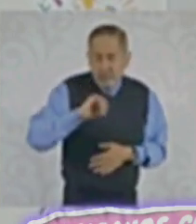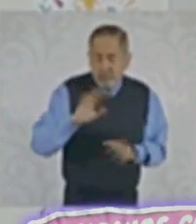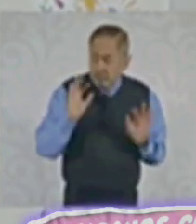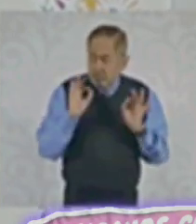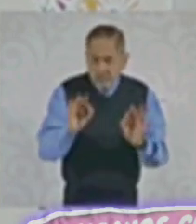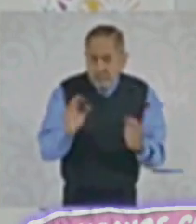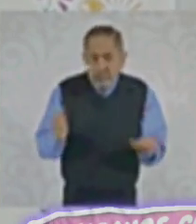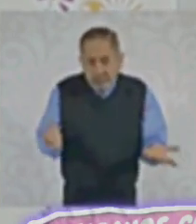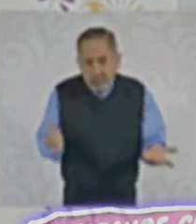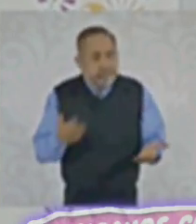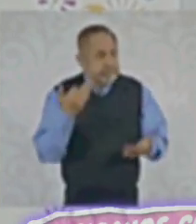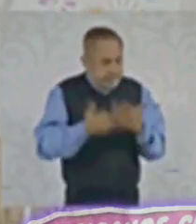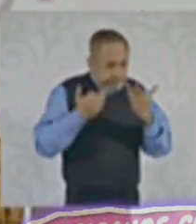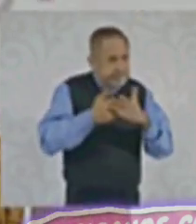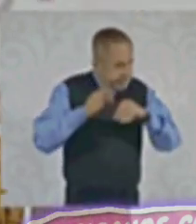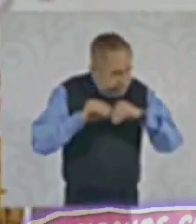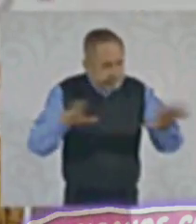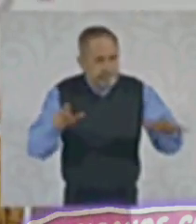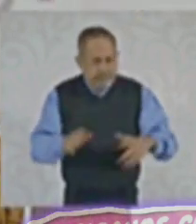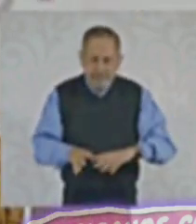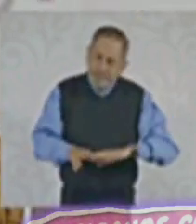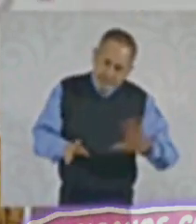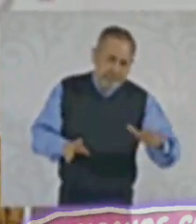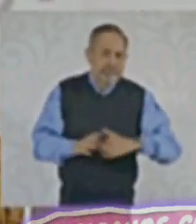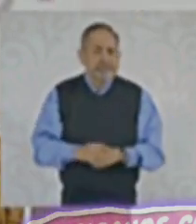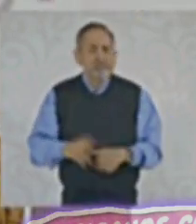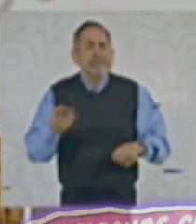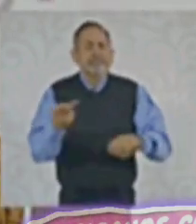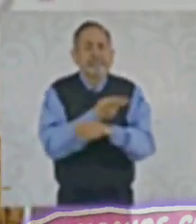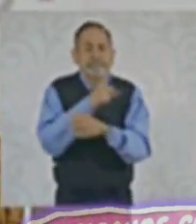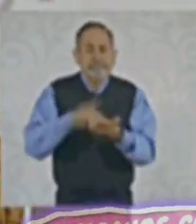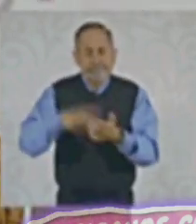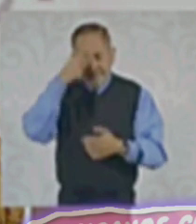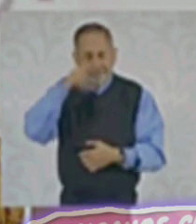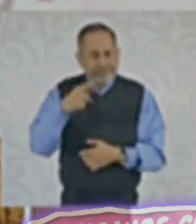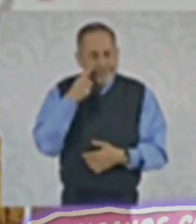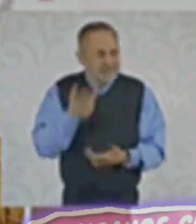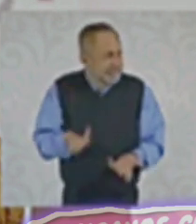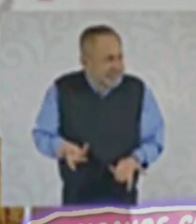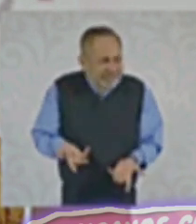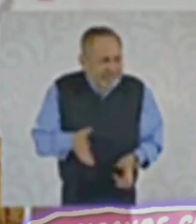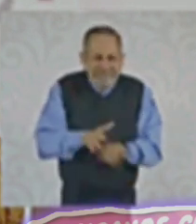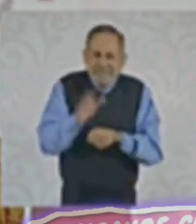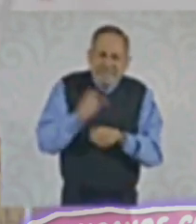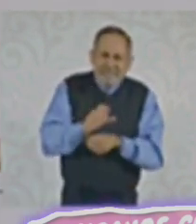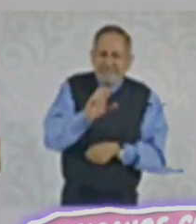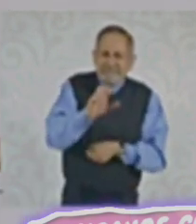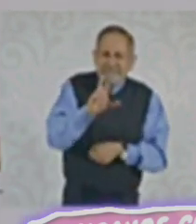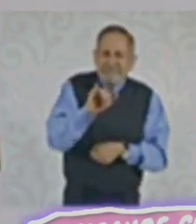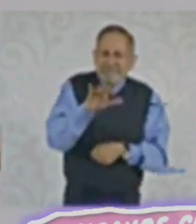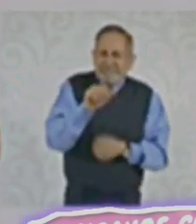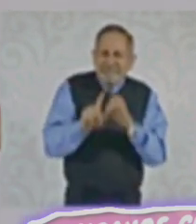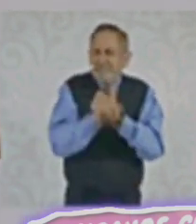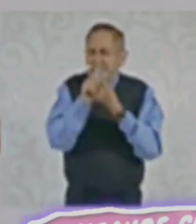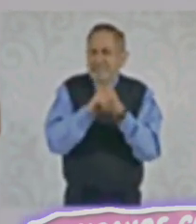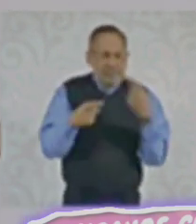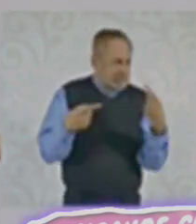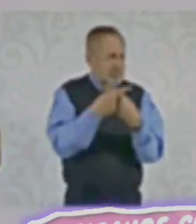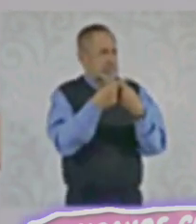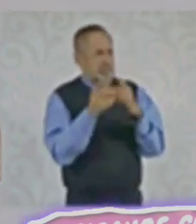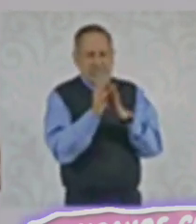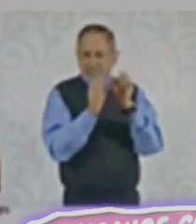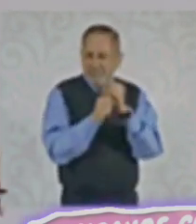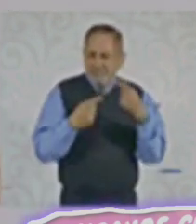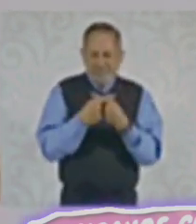Judicial. ¿Qué ocurrió en México? O sea, yo no veo ninguna crisis constitucional,